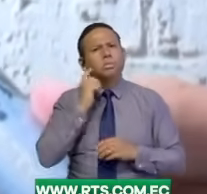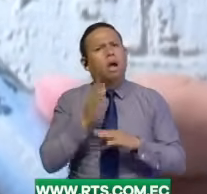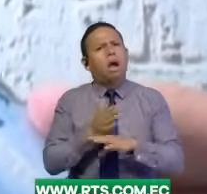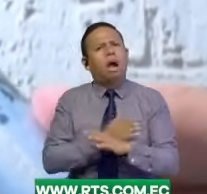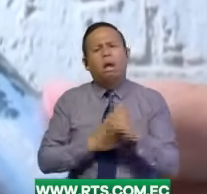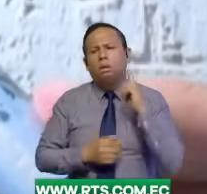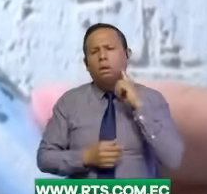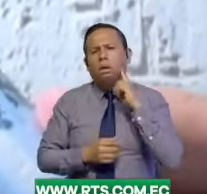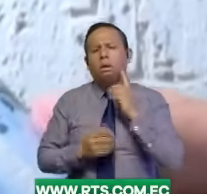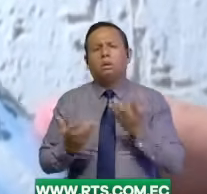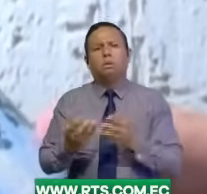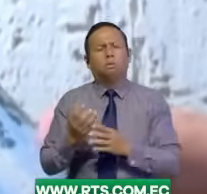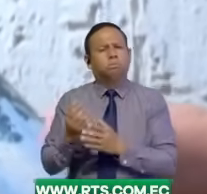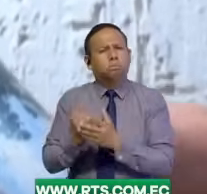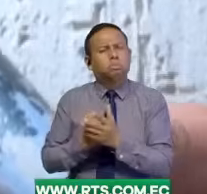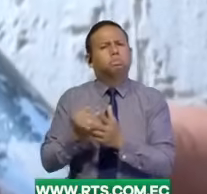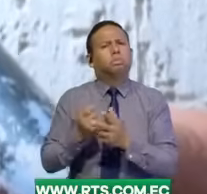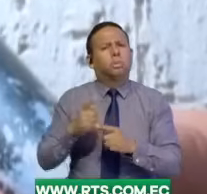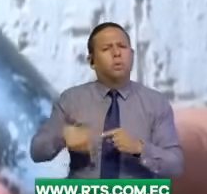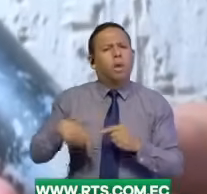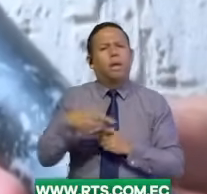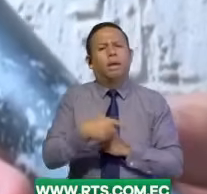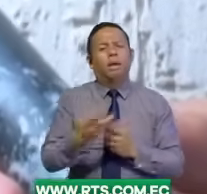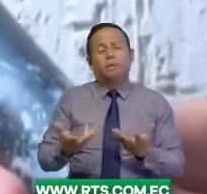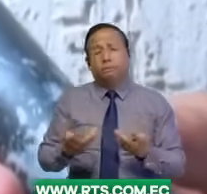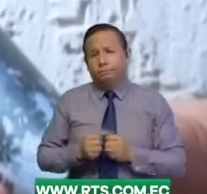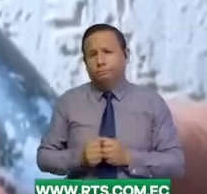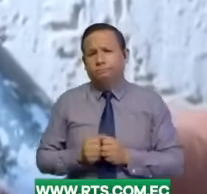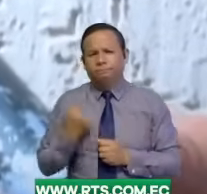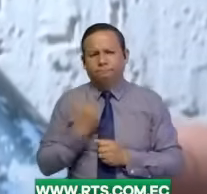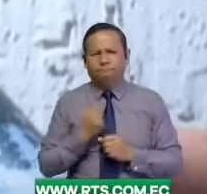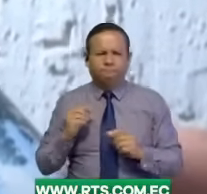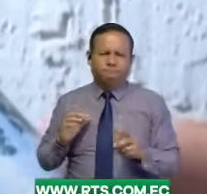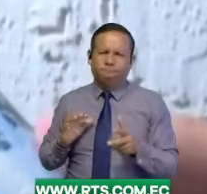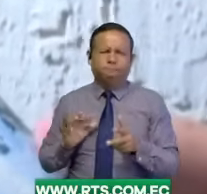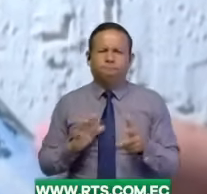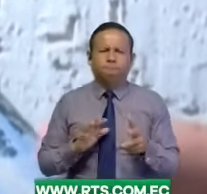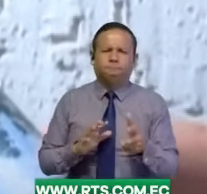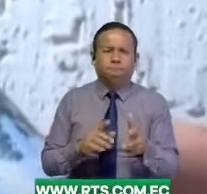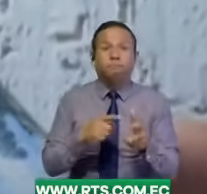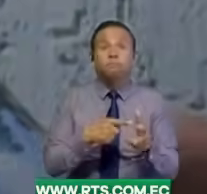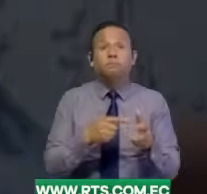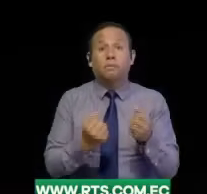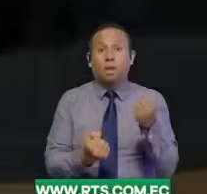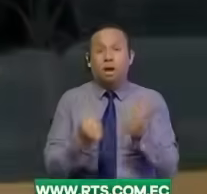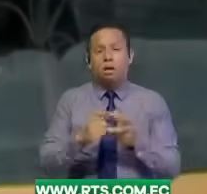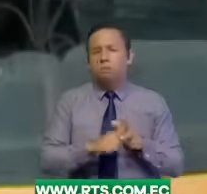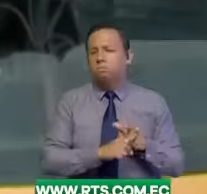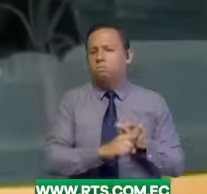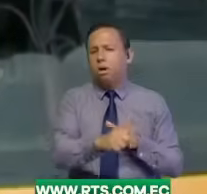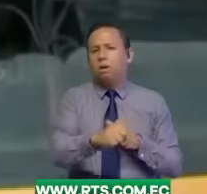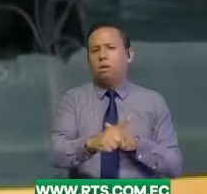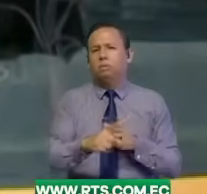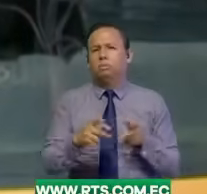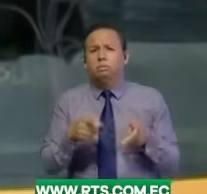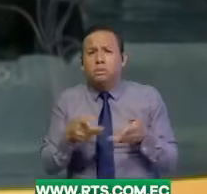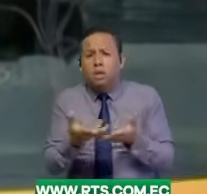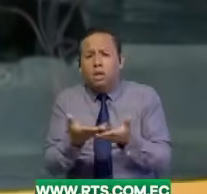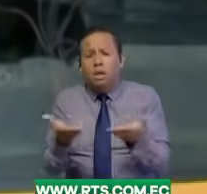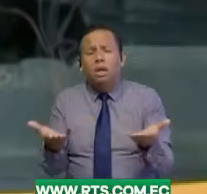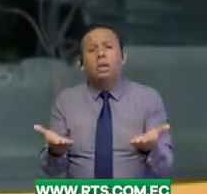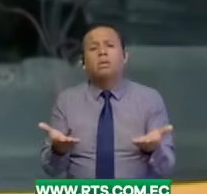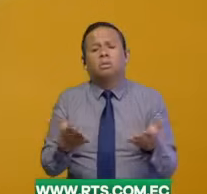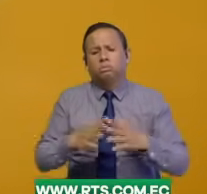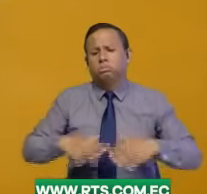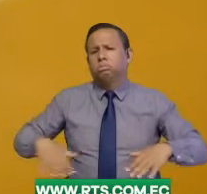hay munición, o se encasquilló contra la humanidad de los que le seguíamos detrás, y emprendieron la huida. Hechos como estos, dicen los moradores